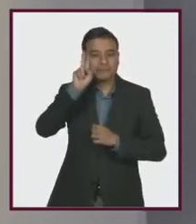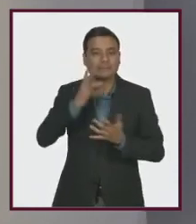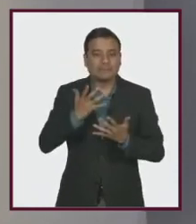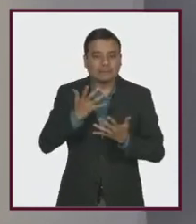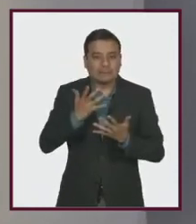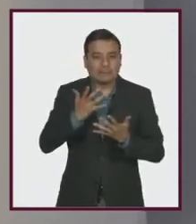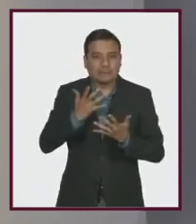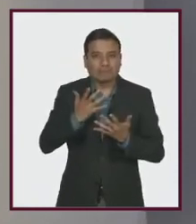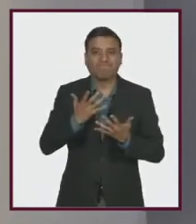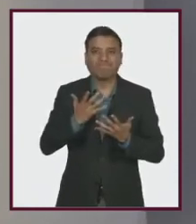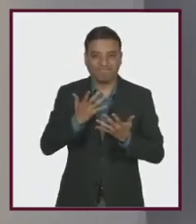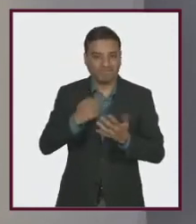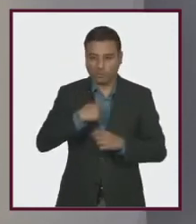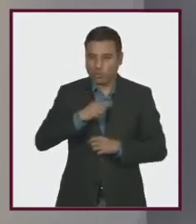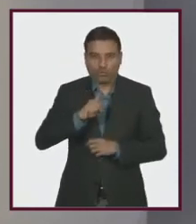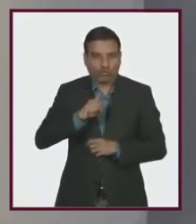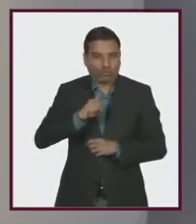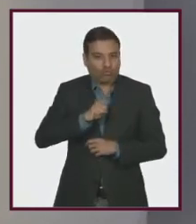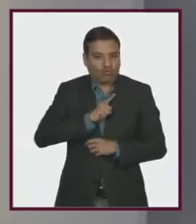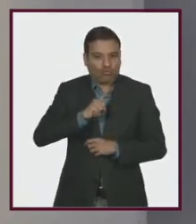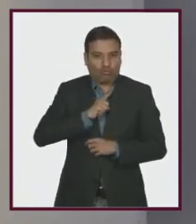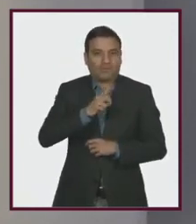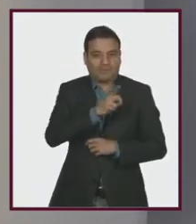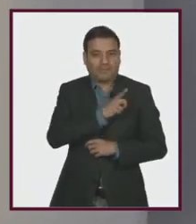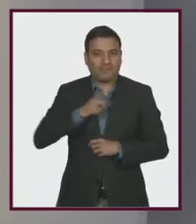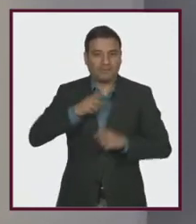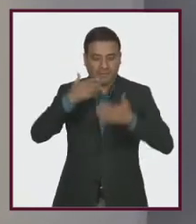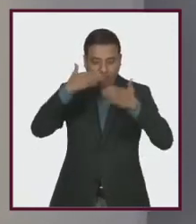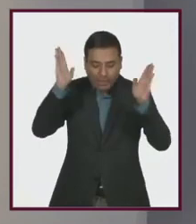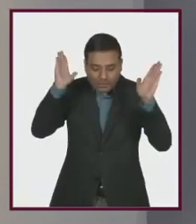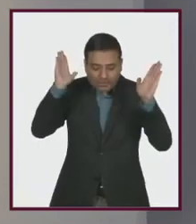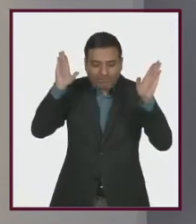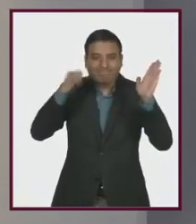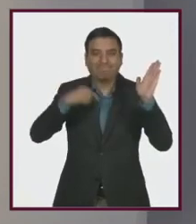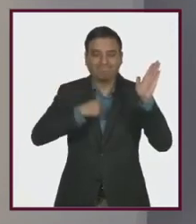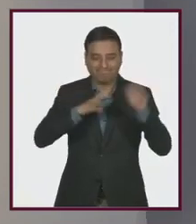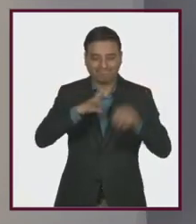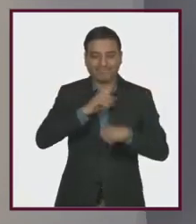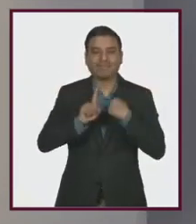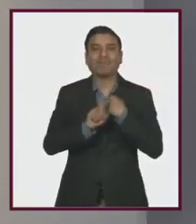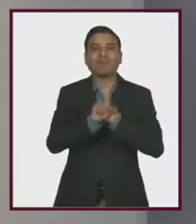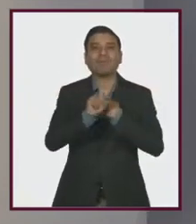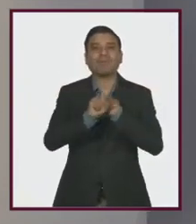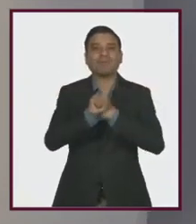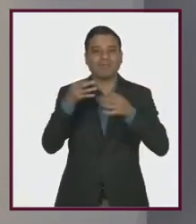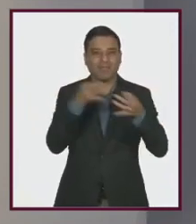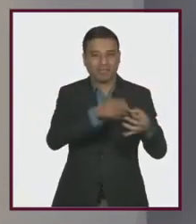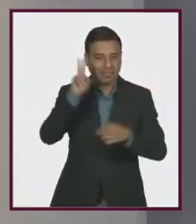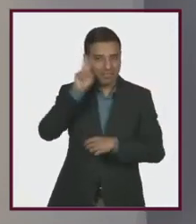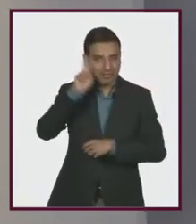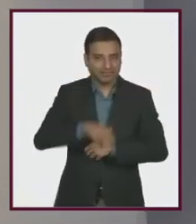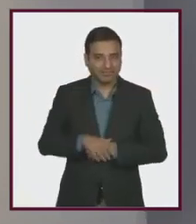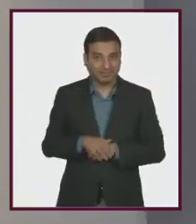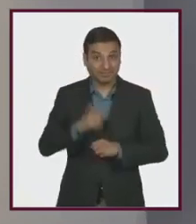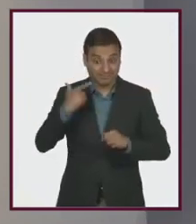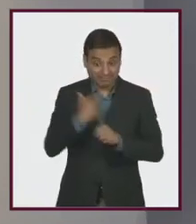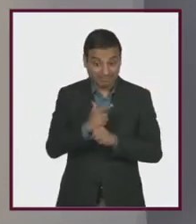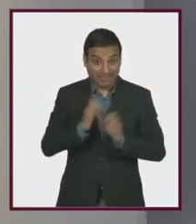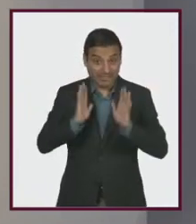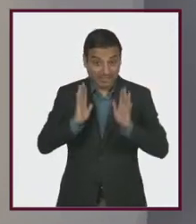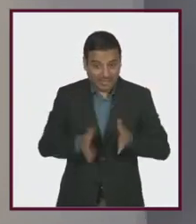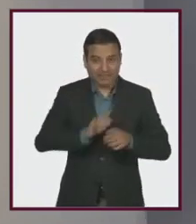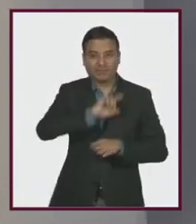Que nosotros mismos reconozcamos que tenemos un problema de consumo. A partir de eso, poder también ir a una